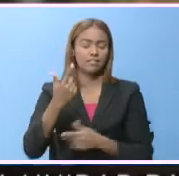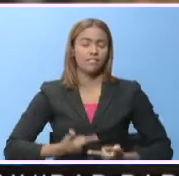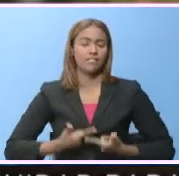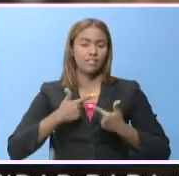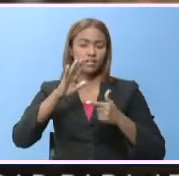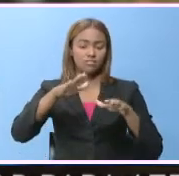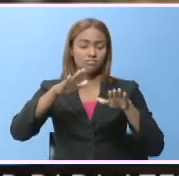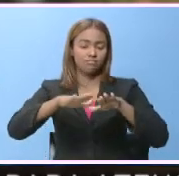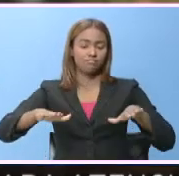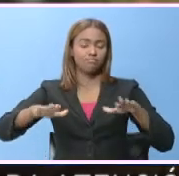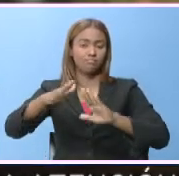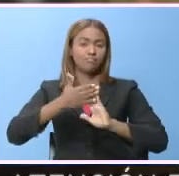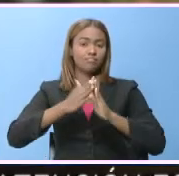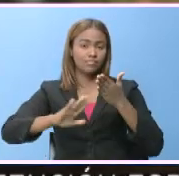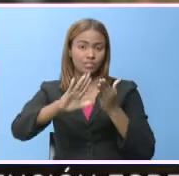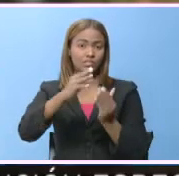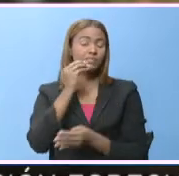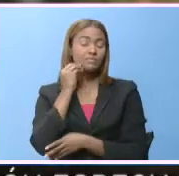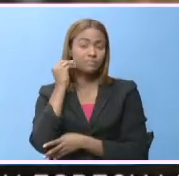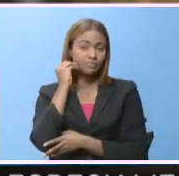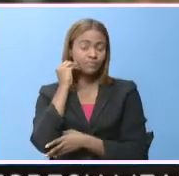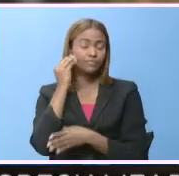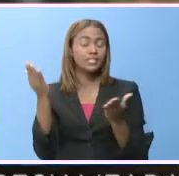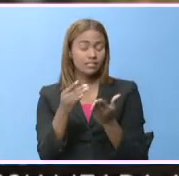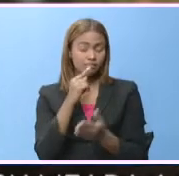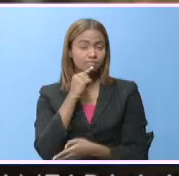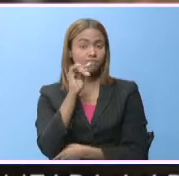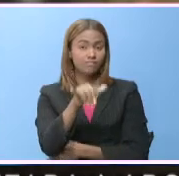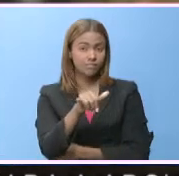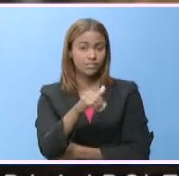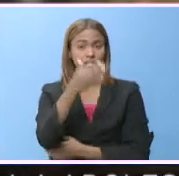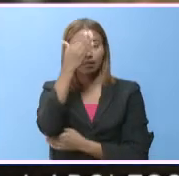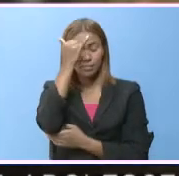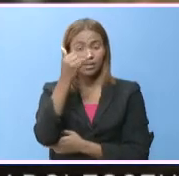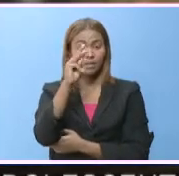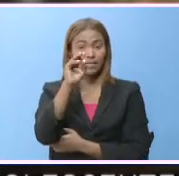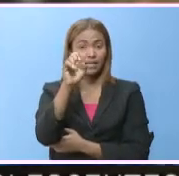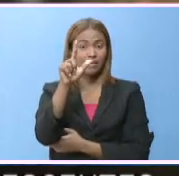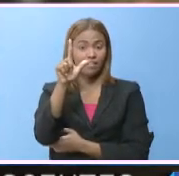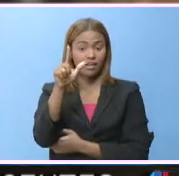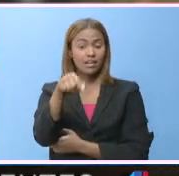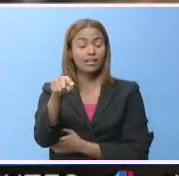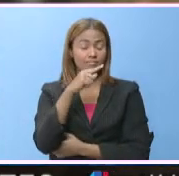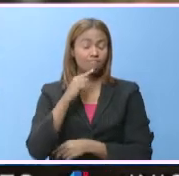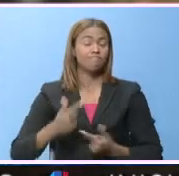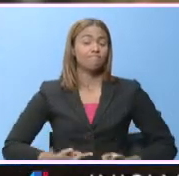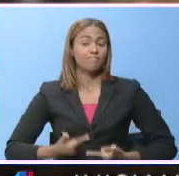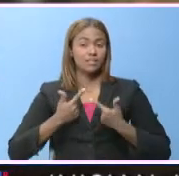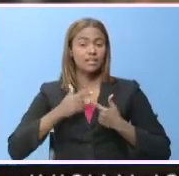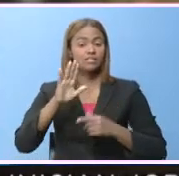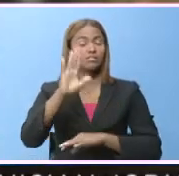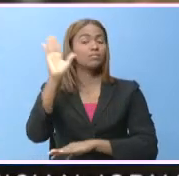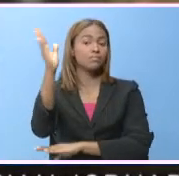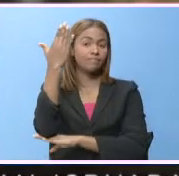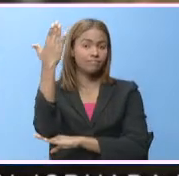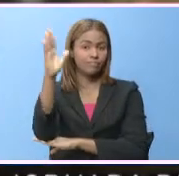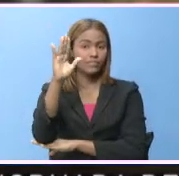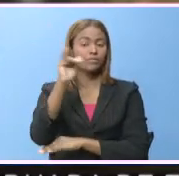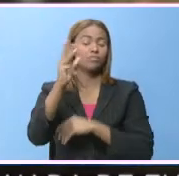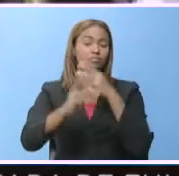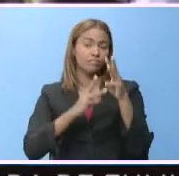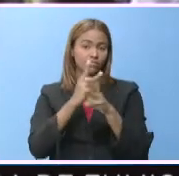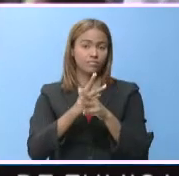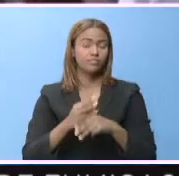jardín. Y que esto es así, porque las Mirabal están vivas en su patria y en el